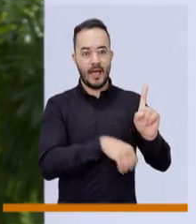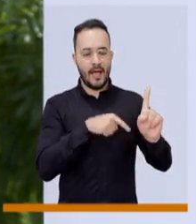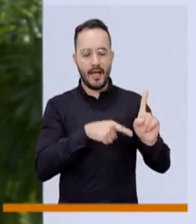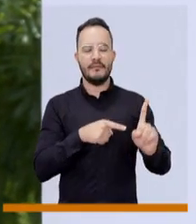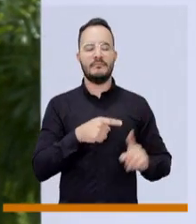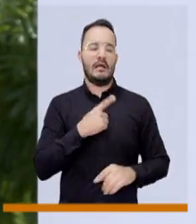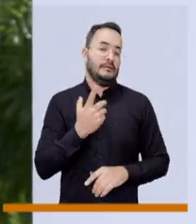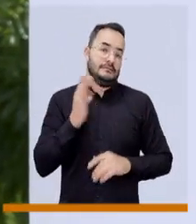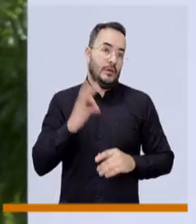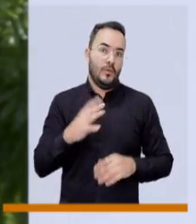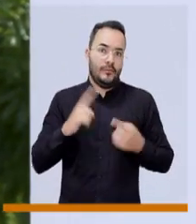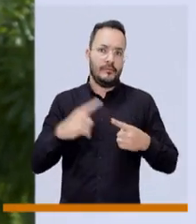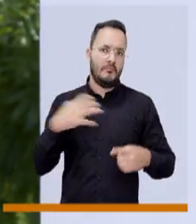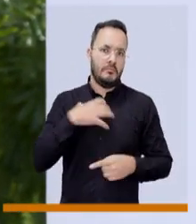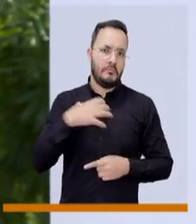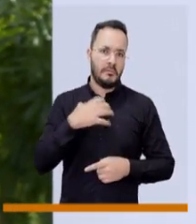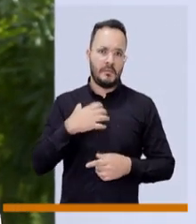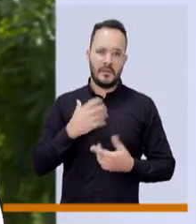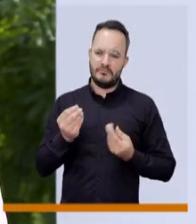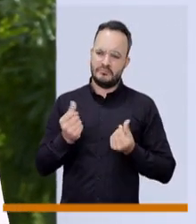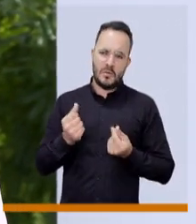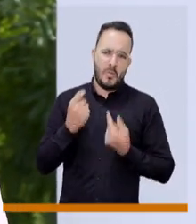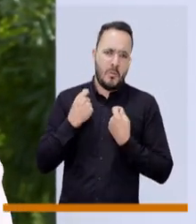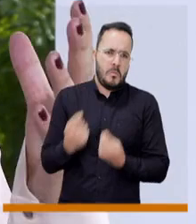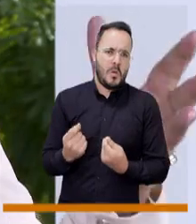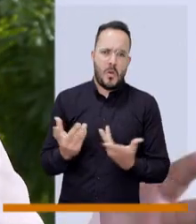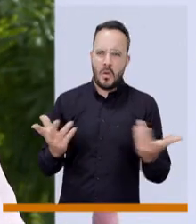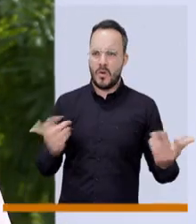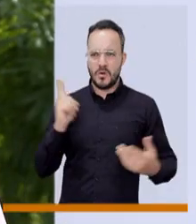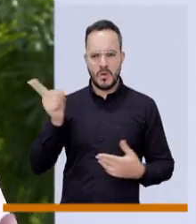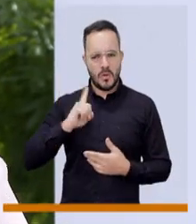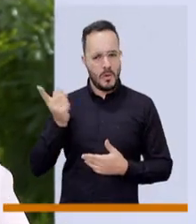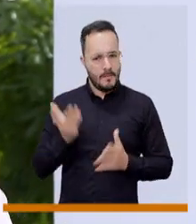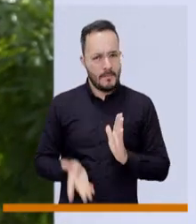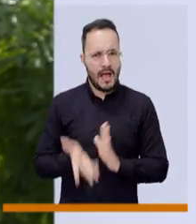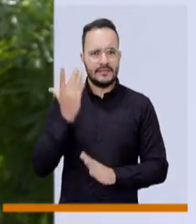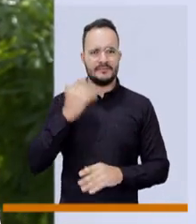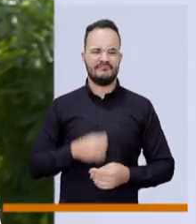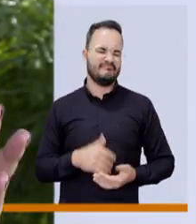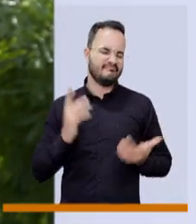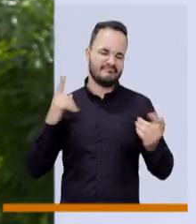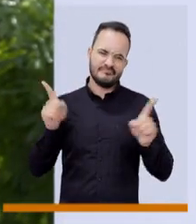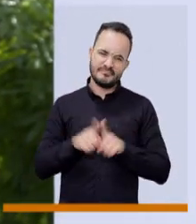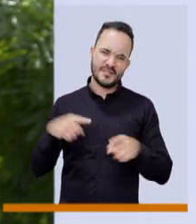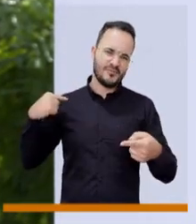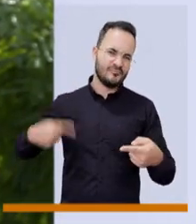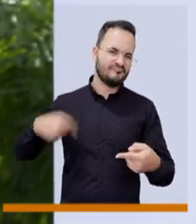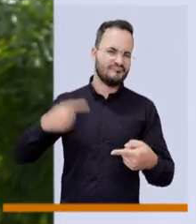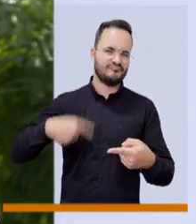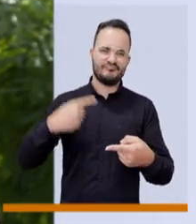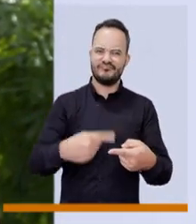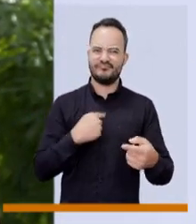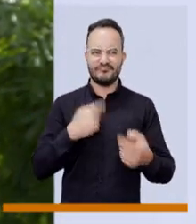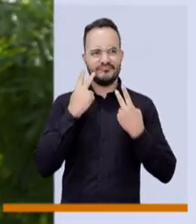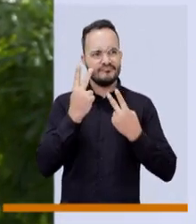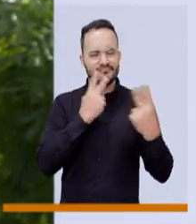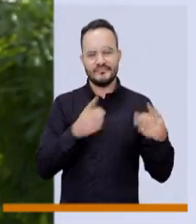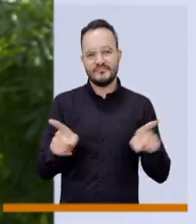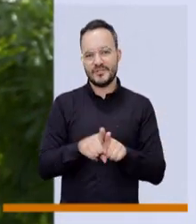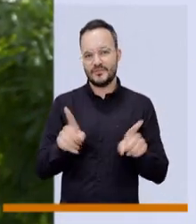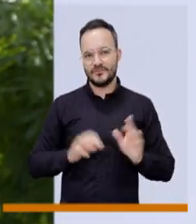alcalde, entonces eso tiene todos sus bemoles, van a decir, nos dejaron lo que no era, nos dejaron más endeudados, nos dejaron poquito, pero eso pasa en